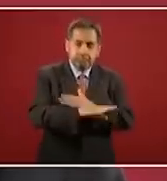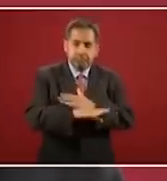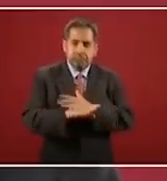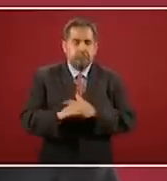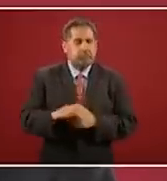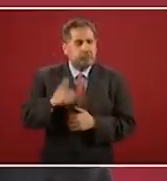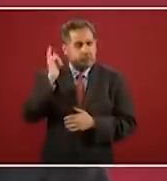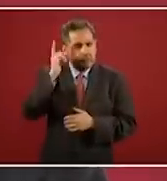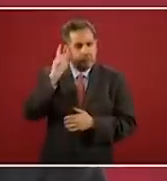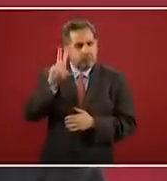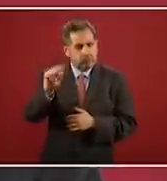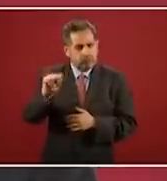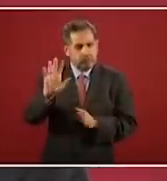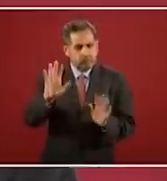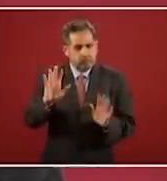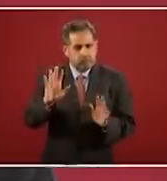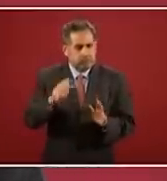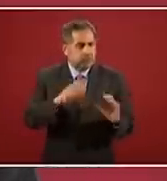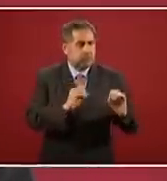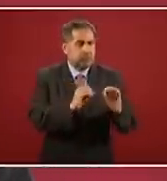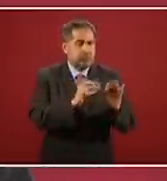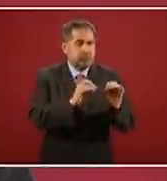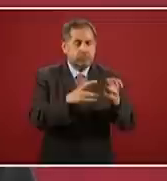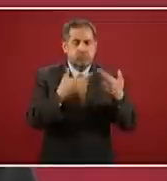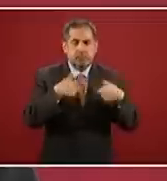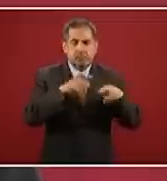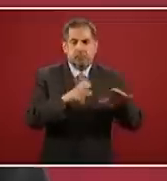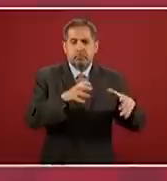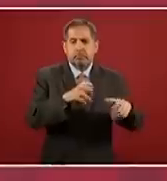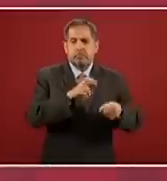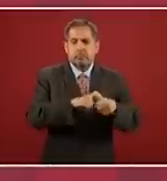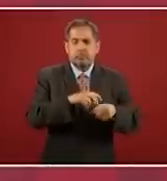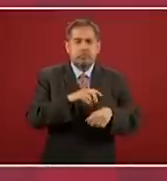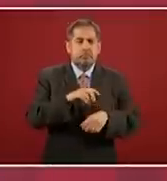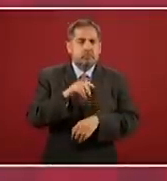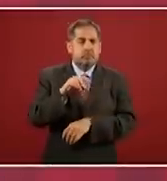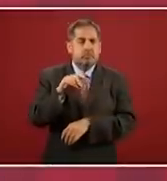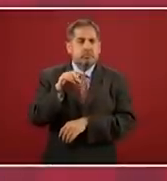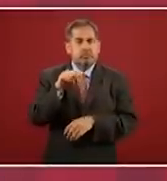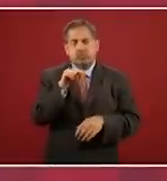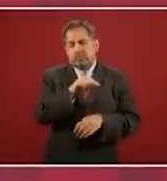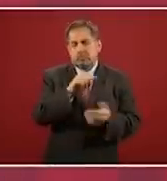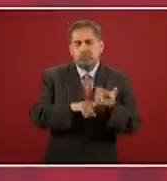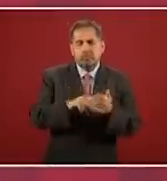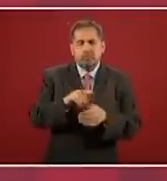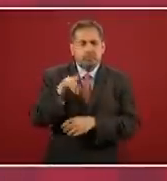nuestra representación diplomática en Bolivia. Eso